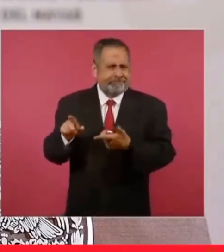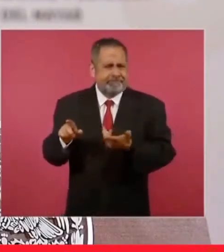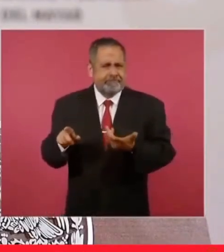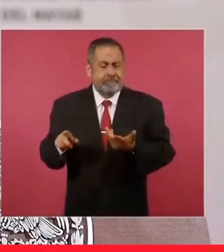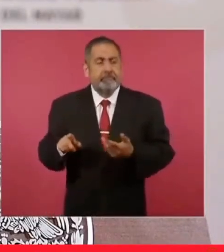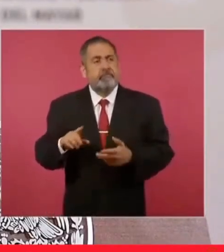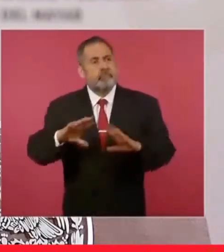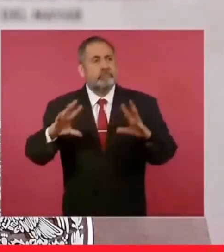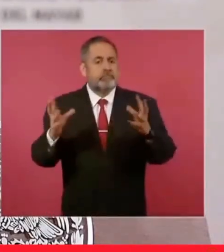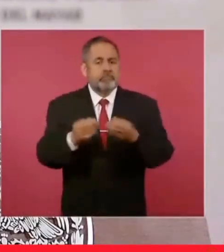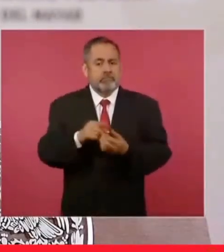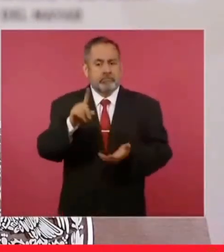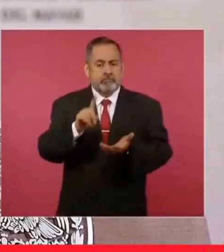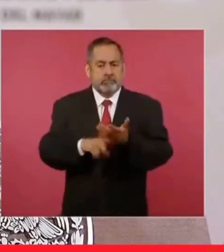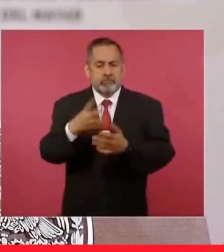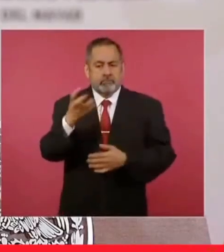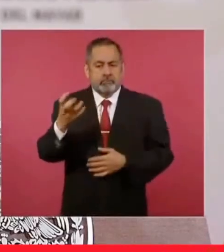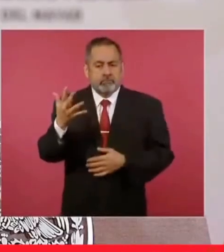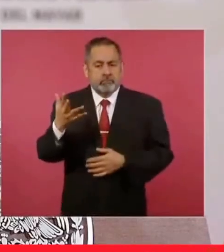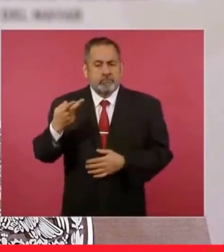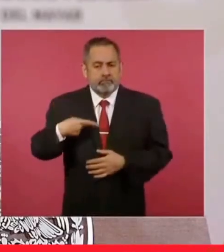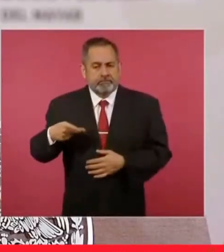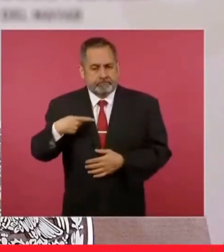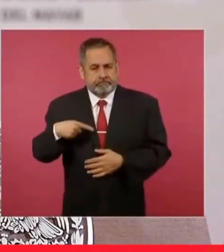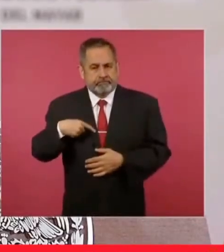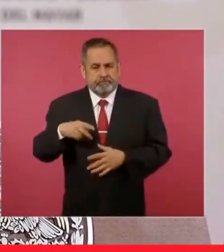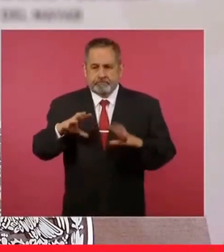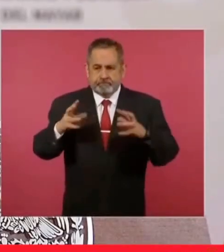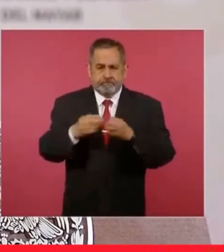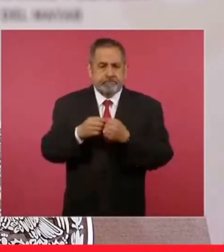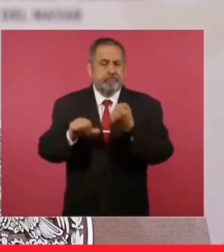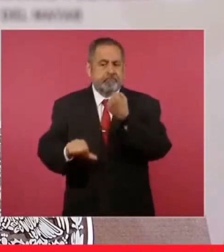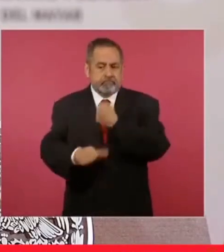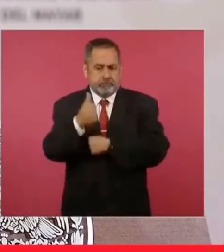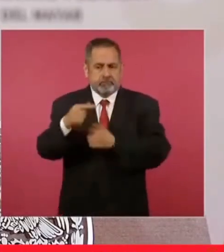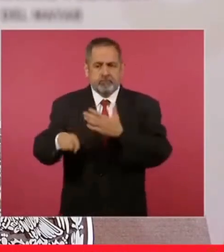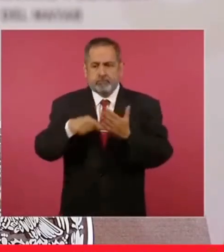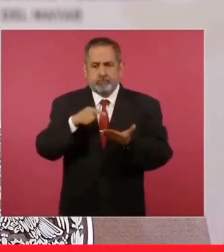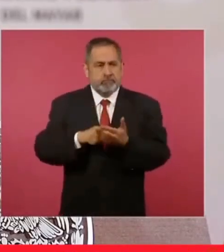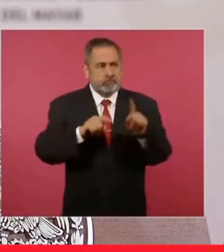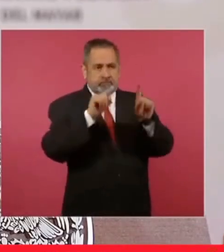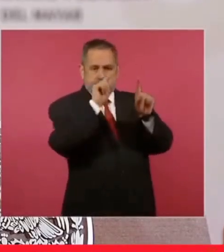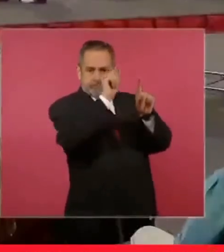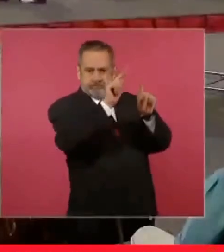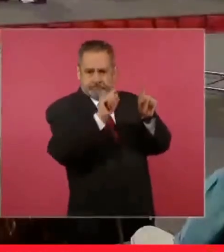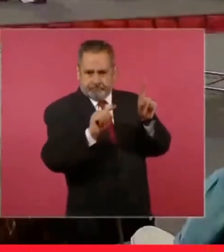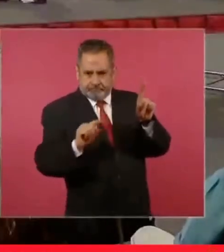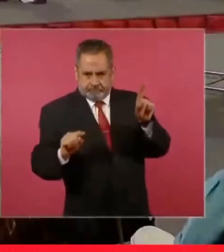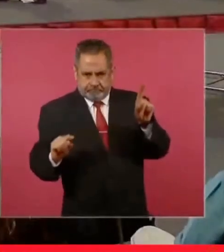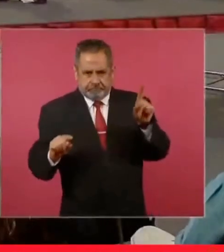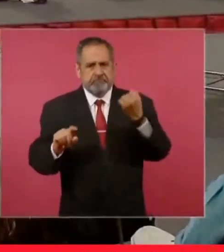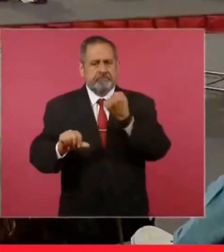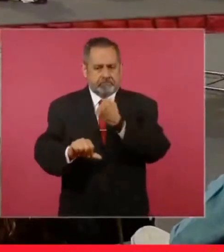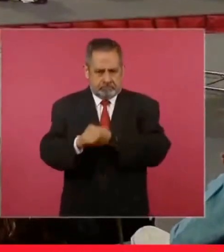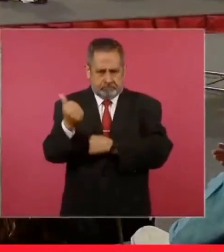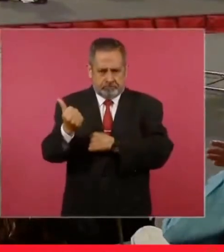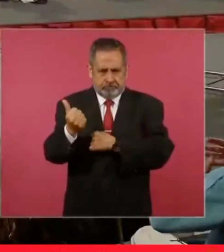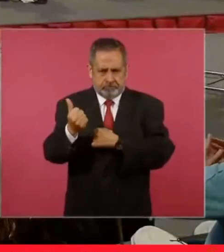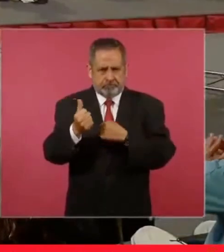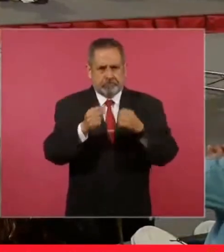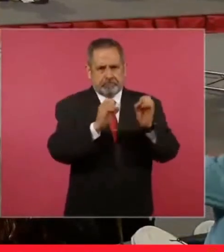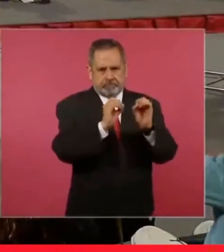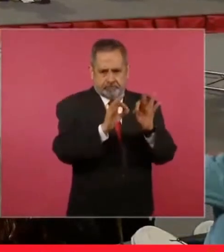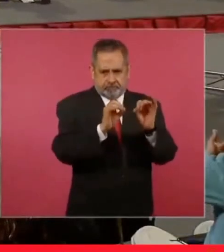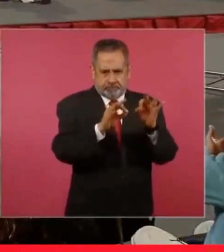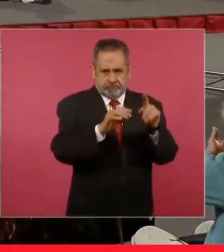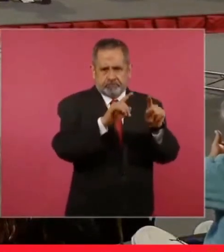de 1,450 personas en 11 centros de trabajo en diferentes lugares del sistema,